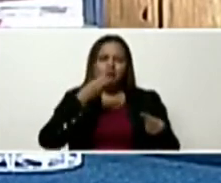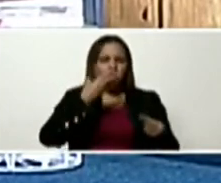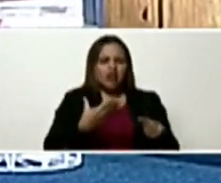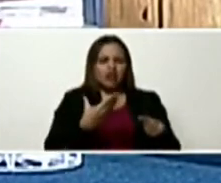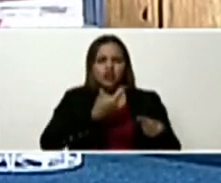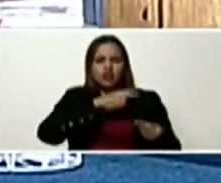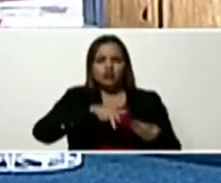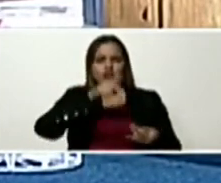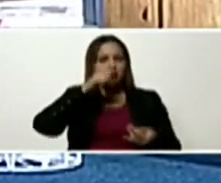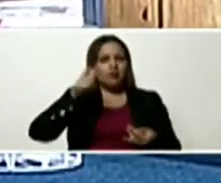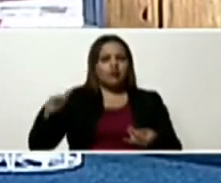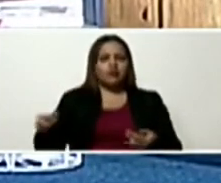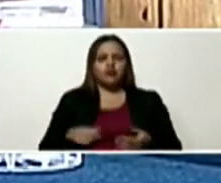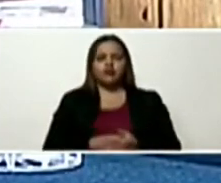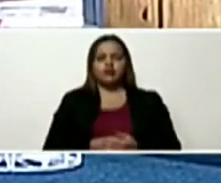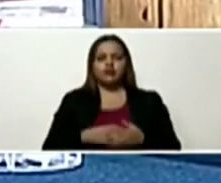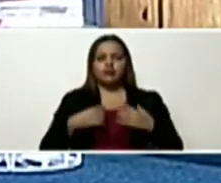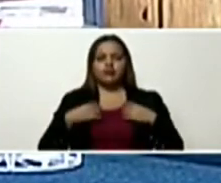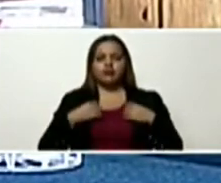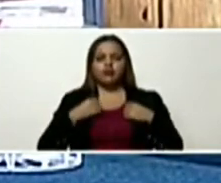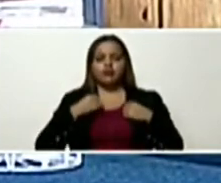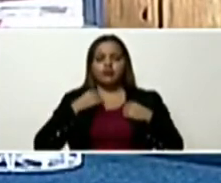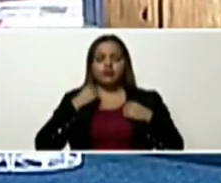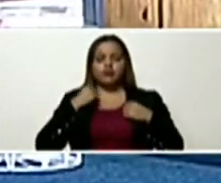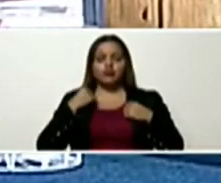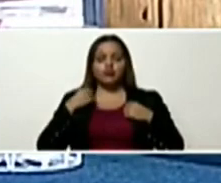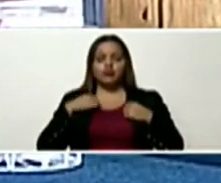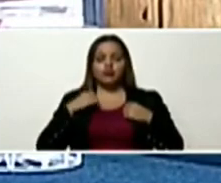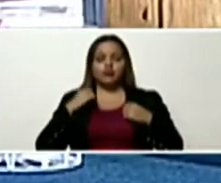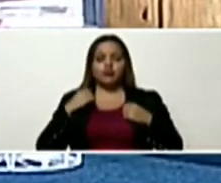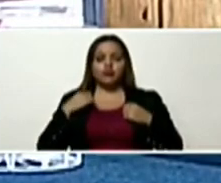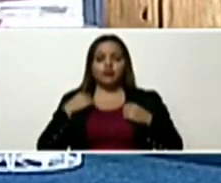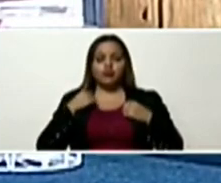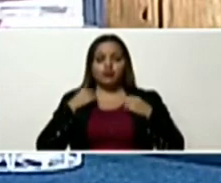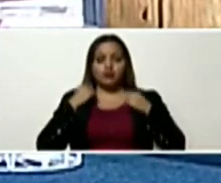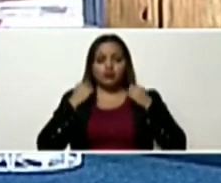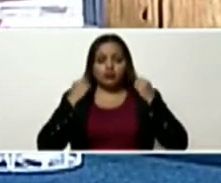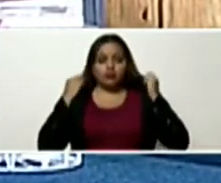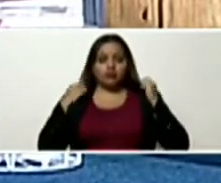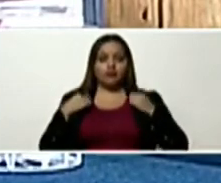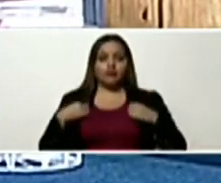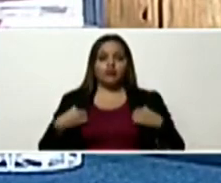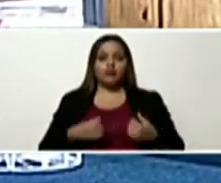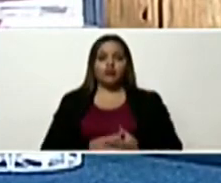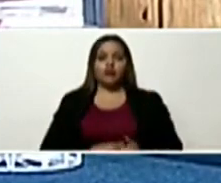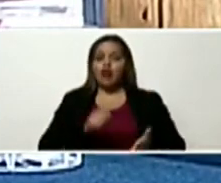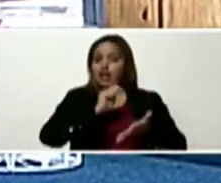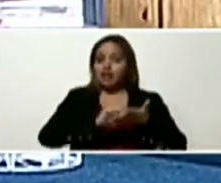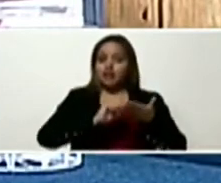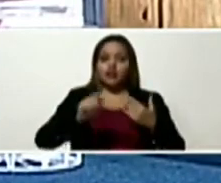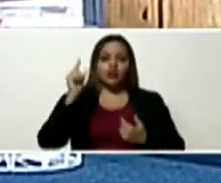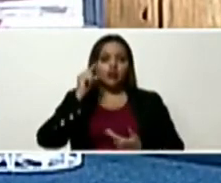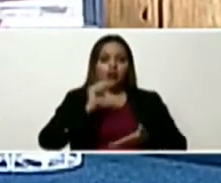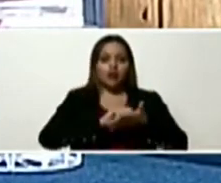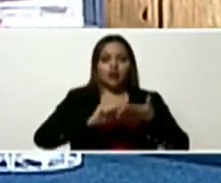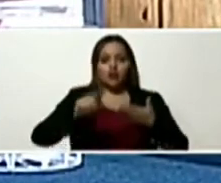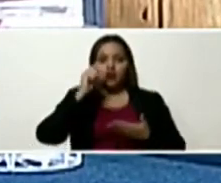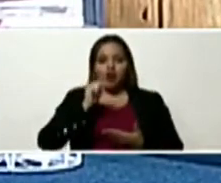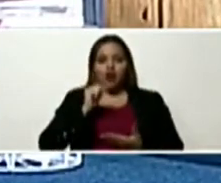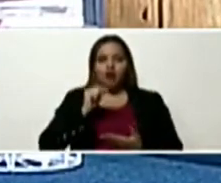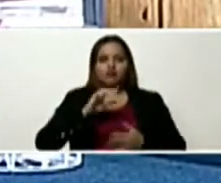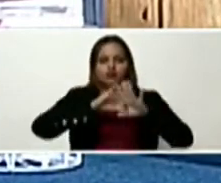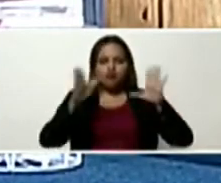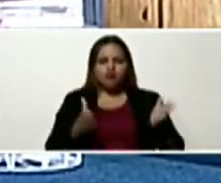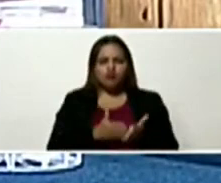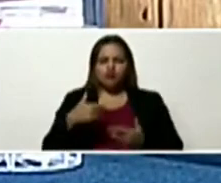para nuestro pueblo, para los escritores, para las escritoras del mundo. Yo quisiera que Raúl me hiciera